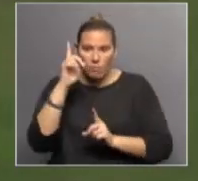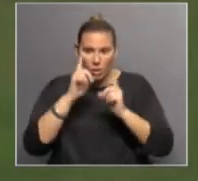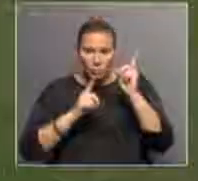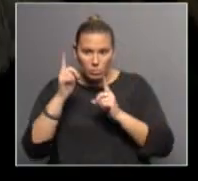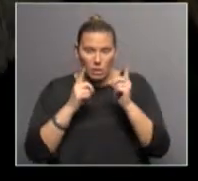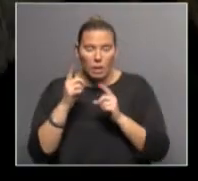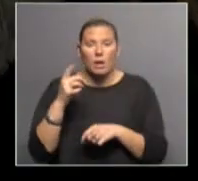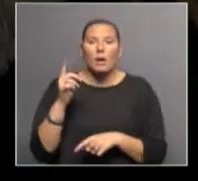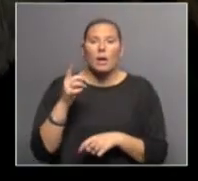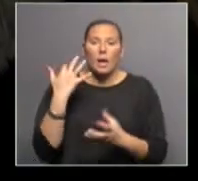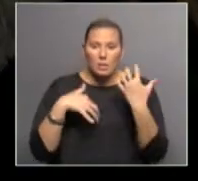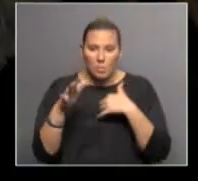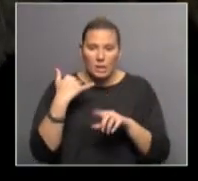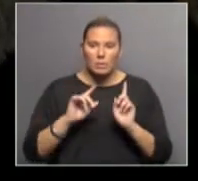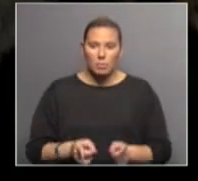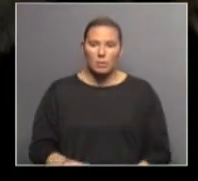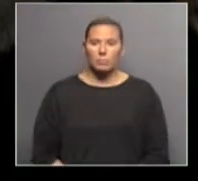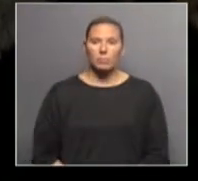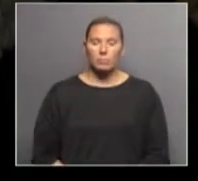Veterinaria.